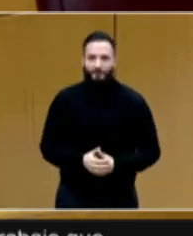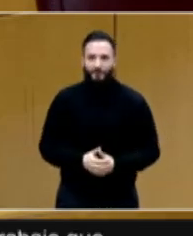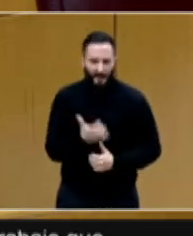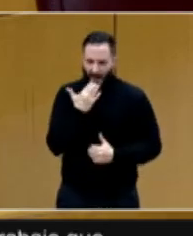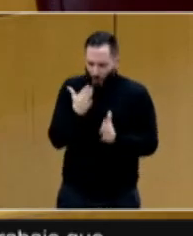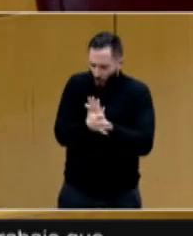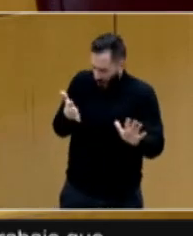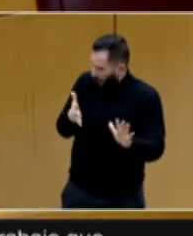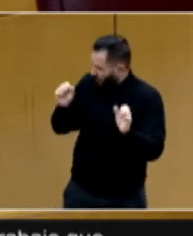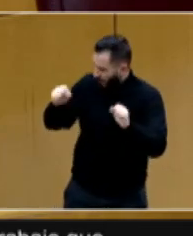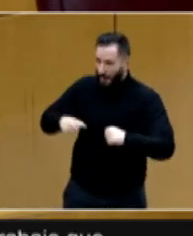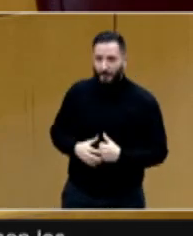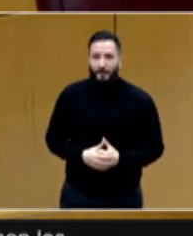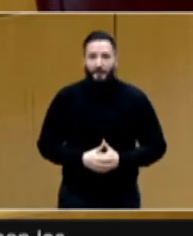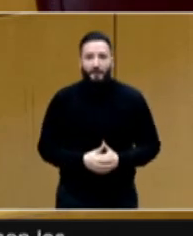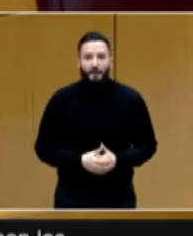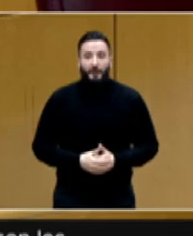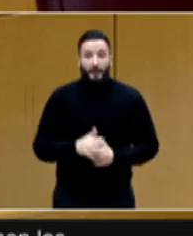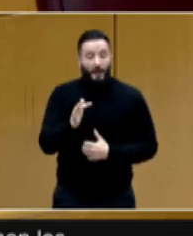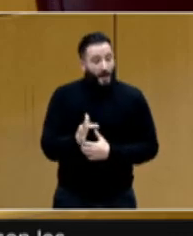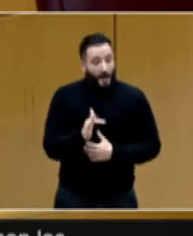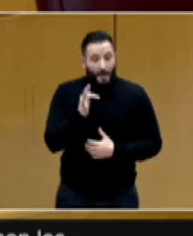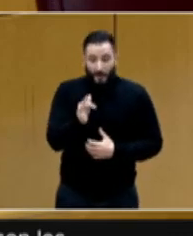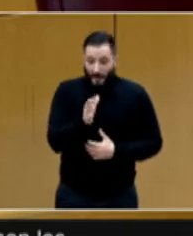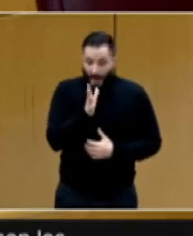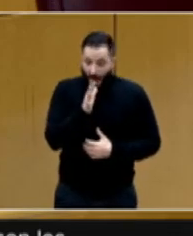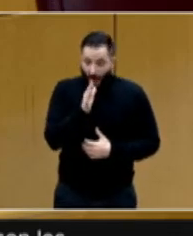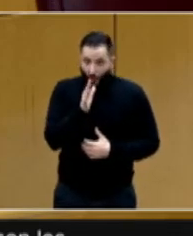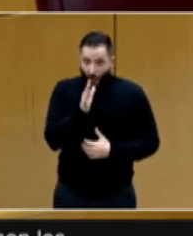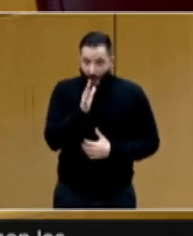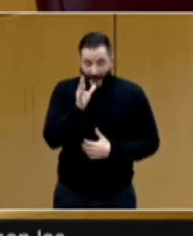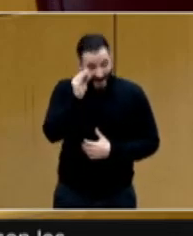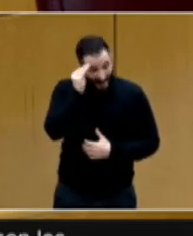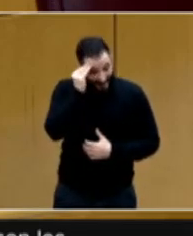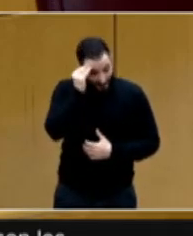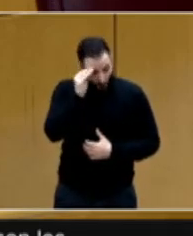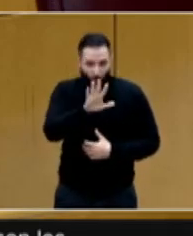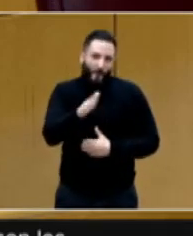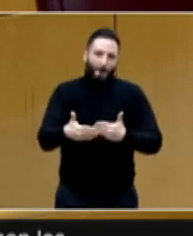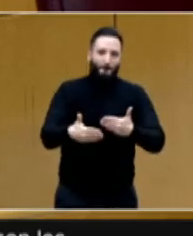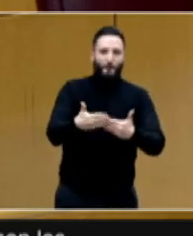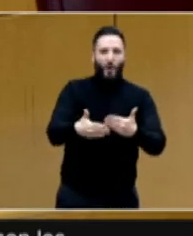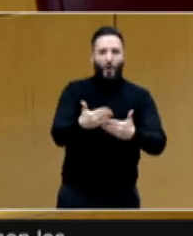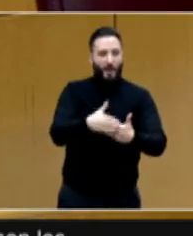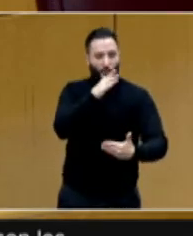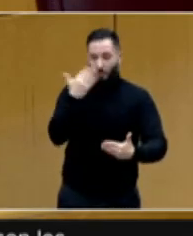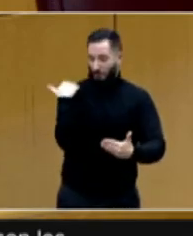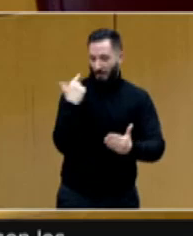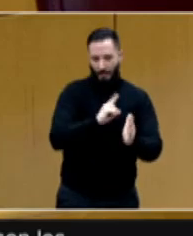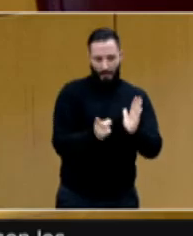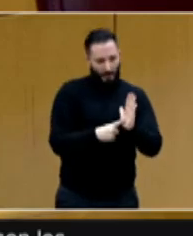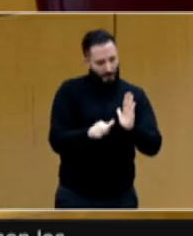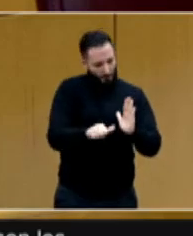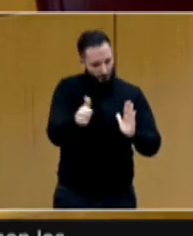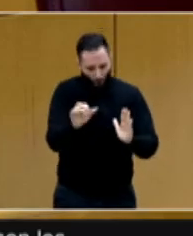no y además ahora creo que ahí está relativamente de moda porque acaba de salir una ley o va a salir una ley